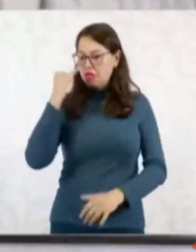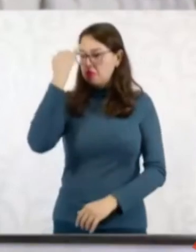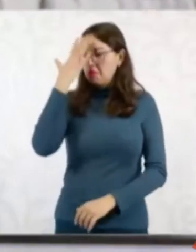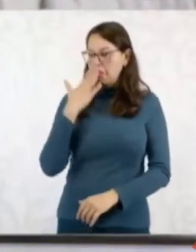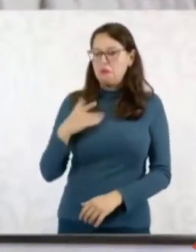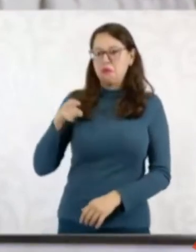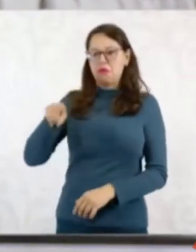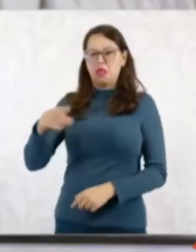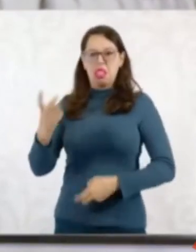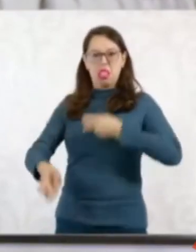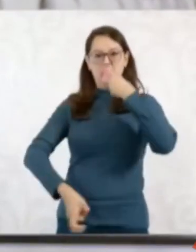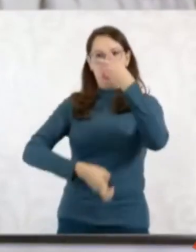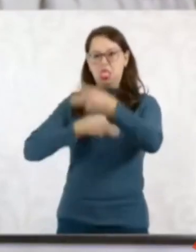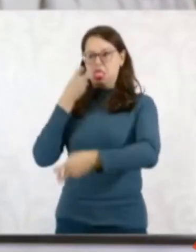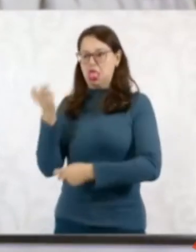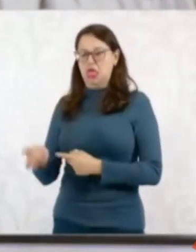la dignidad de los deudos y de las